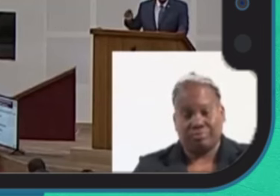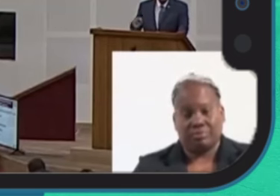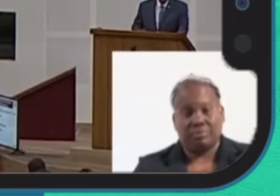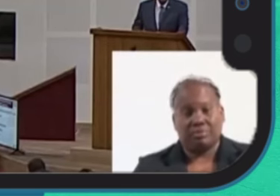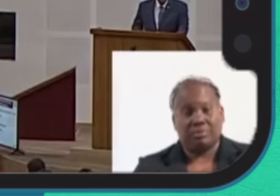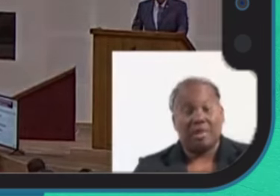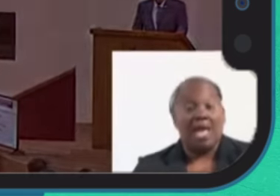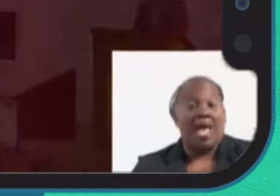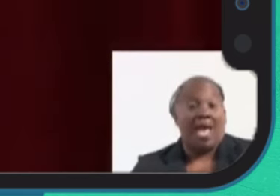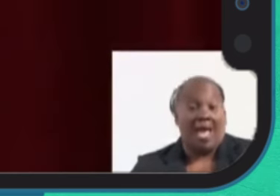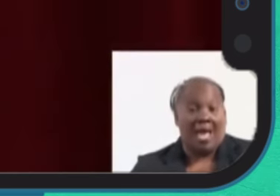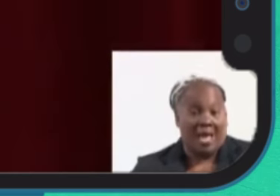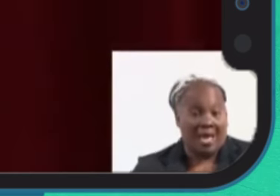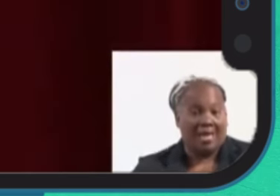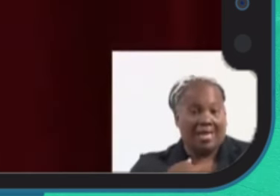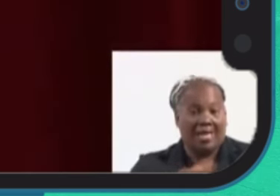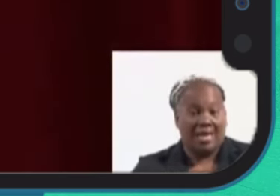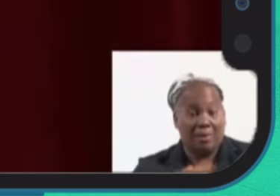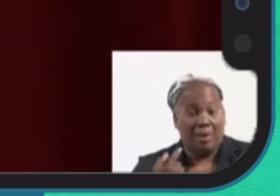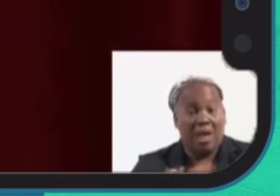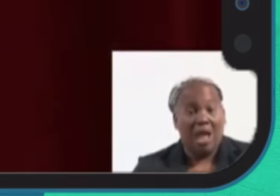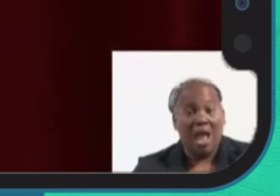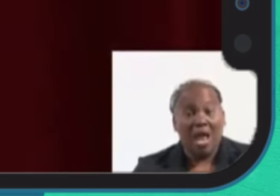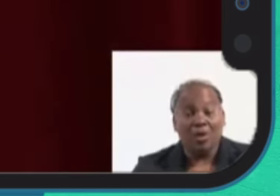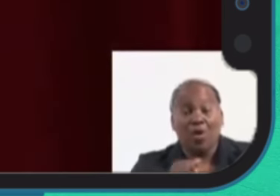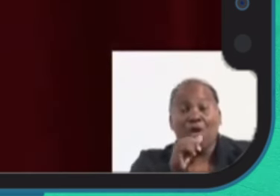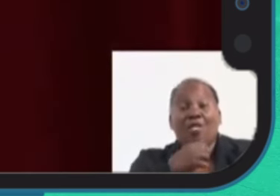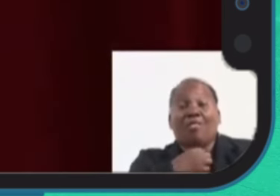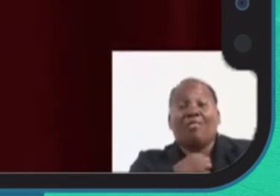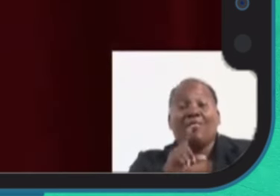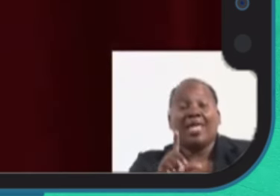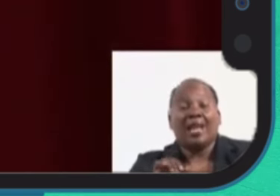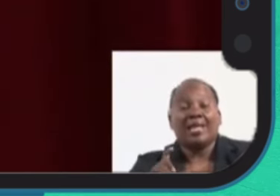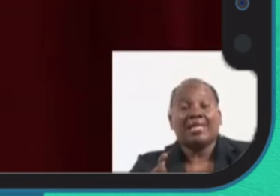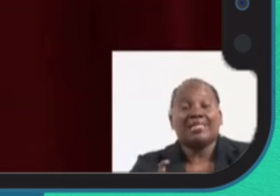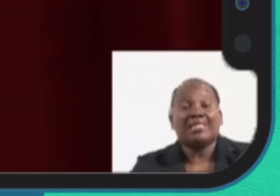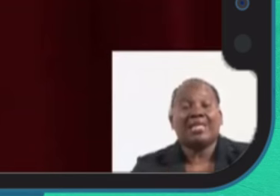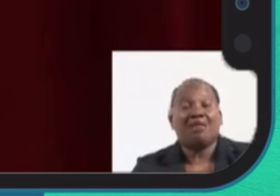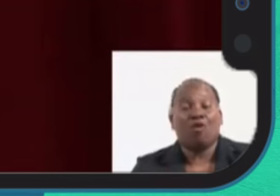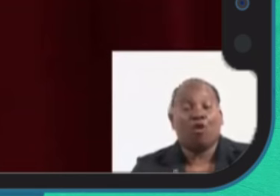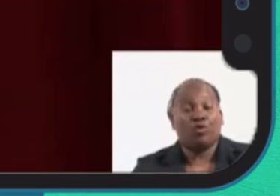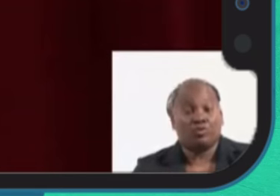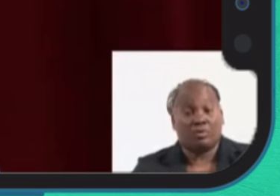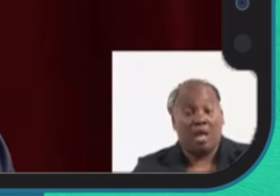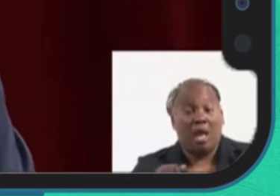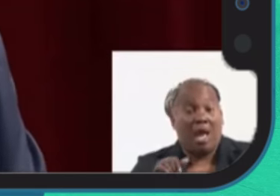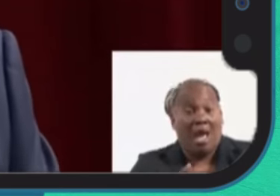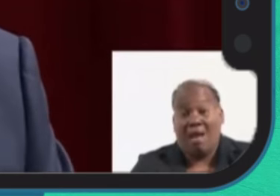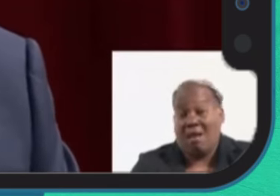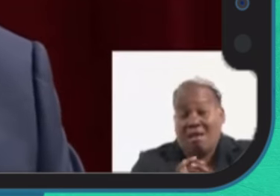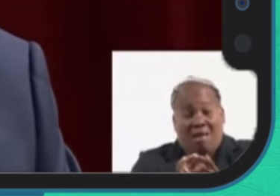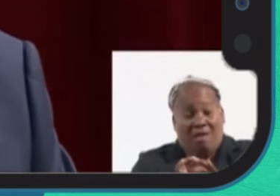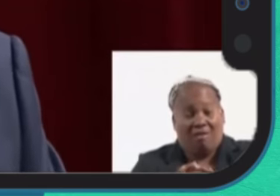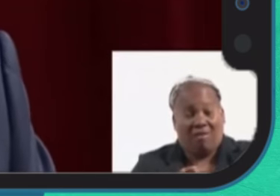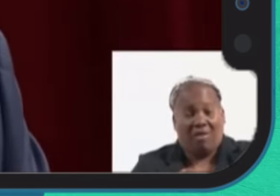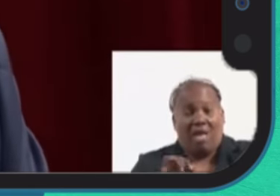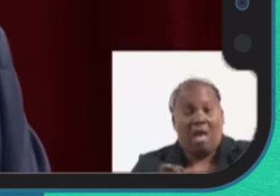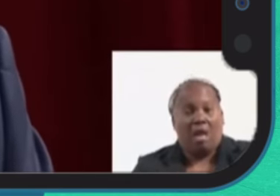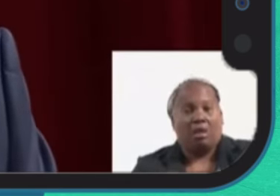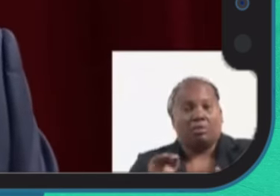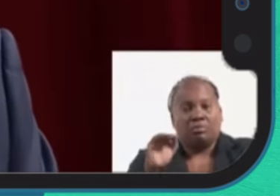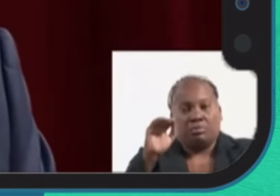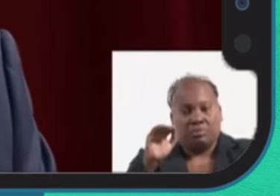Si vamos a tipicidades delictivas específicas de las que más agreden, de las más dañinas, entonces suben esas